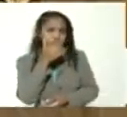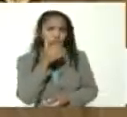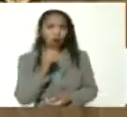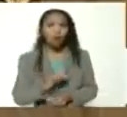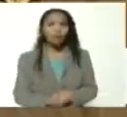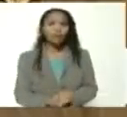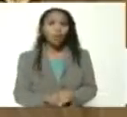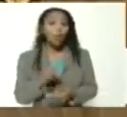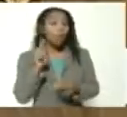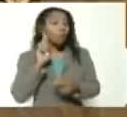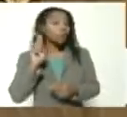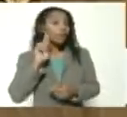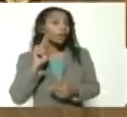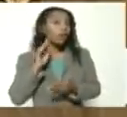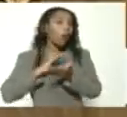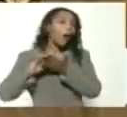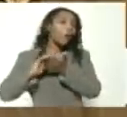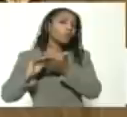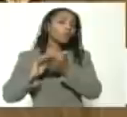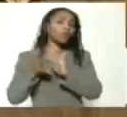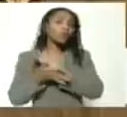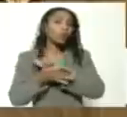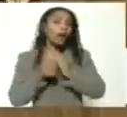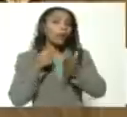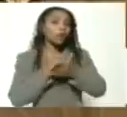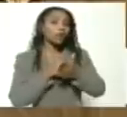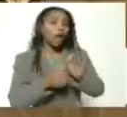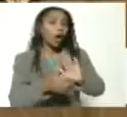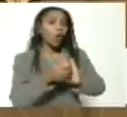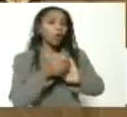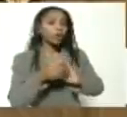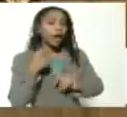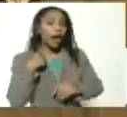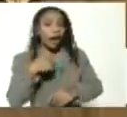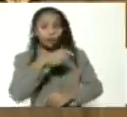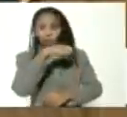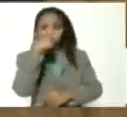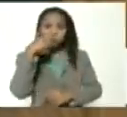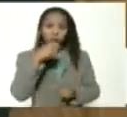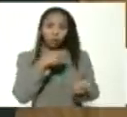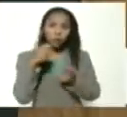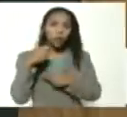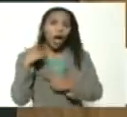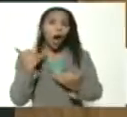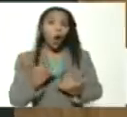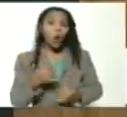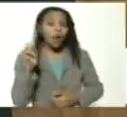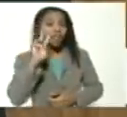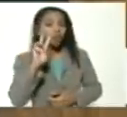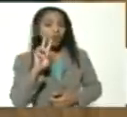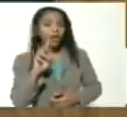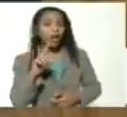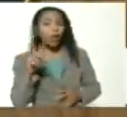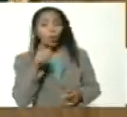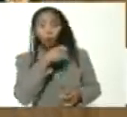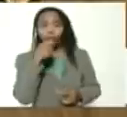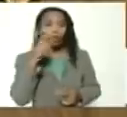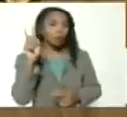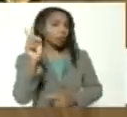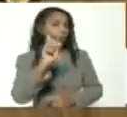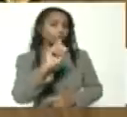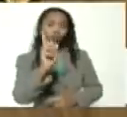excusa, por ejemplo, de la lucha contra el narcotráfico, entonces ahora Venezuela es un narcoestado, cuando no lo